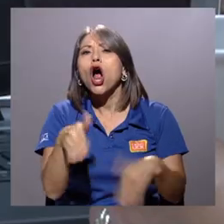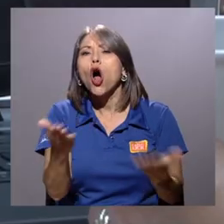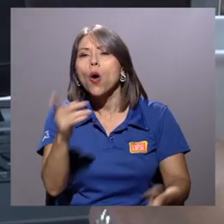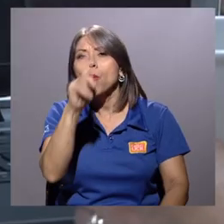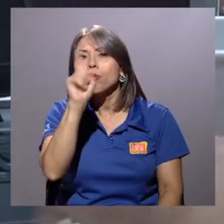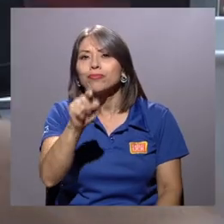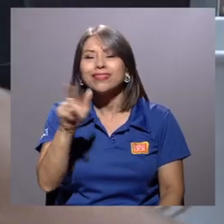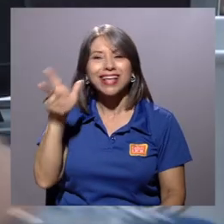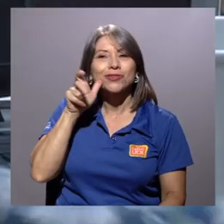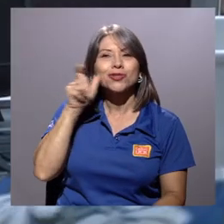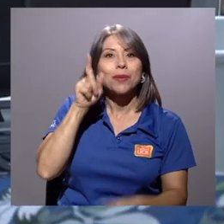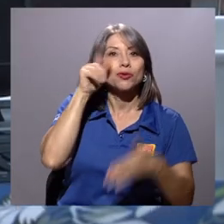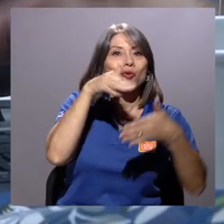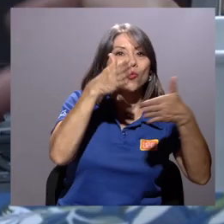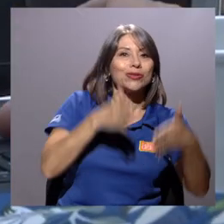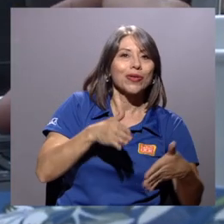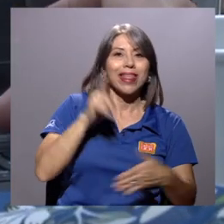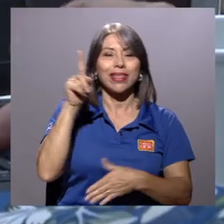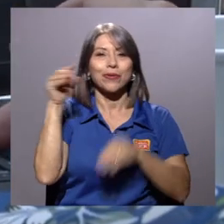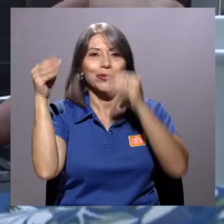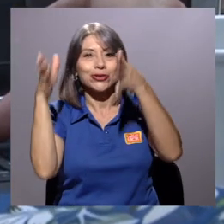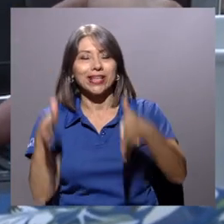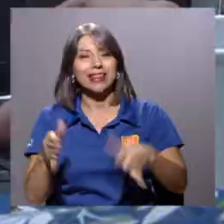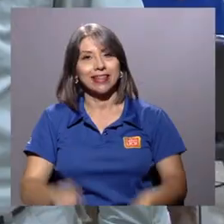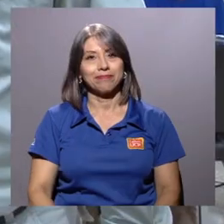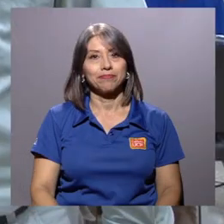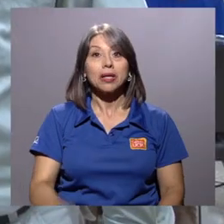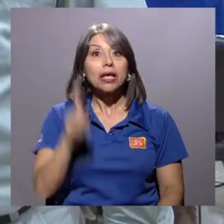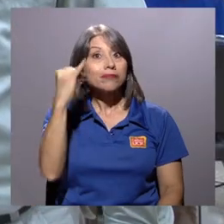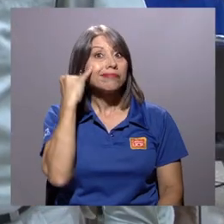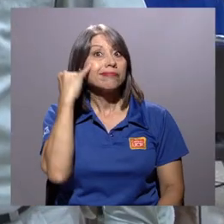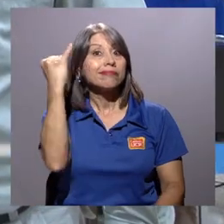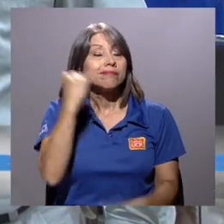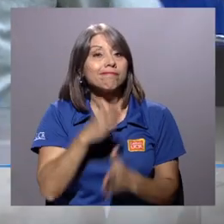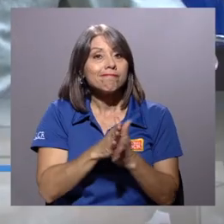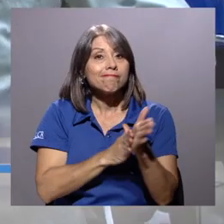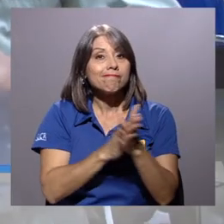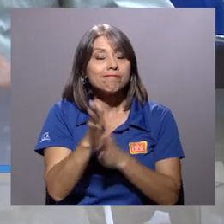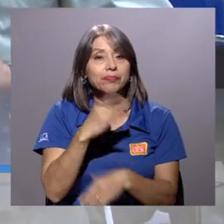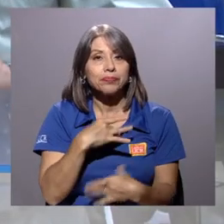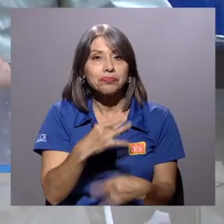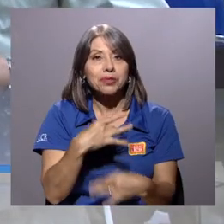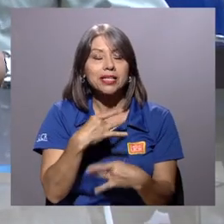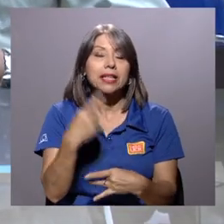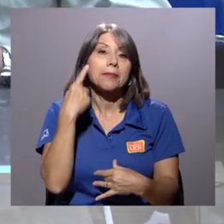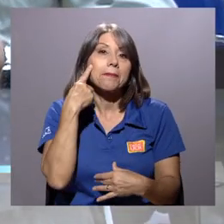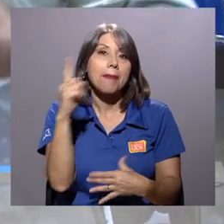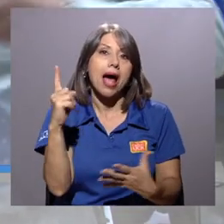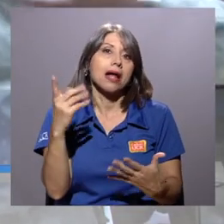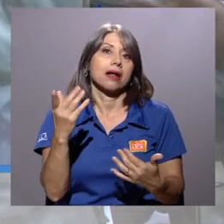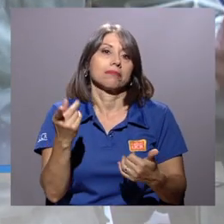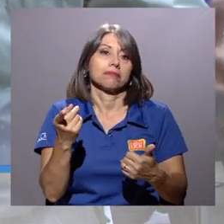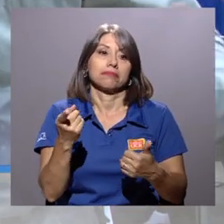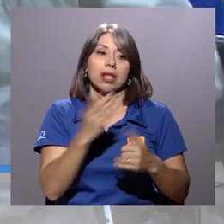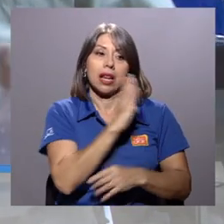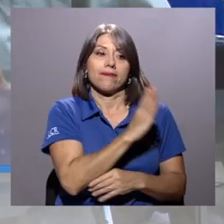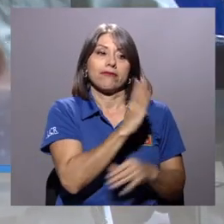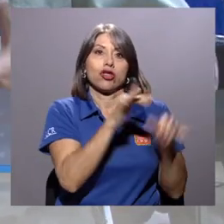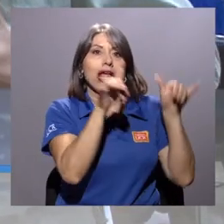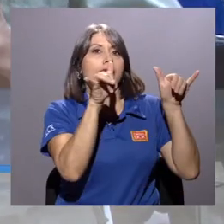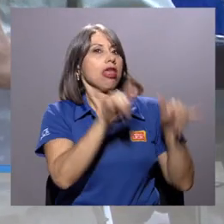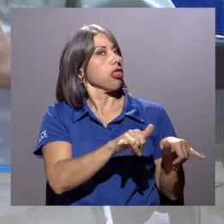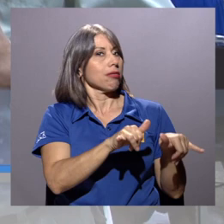boca de un estudiante y un docente. Me parece una iniciativa muy interesante para, por un lado, sacar la